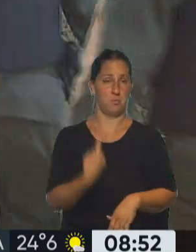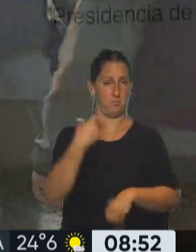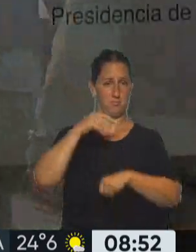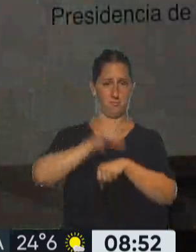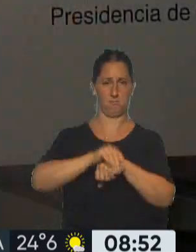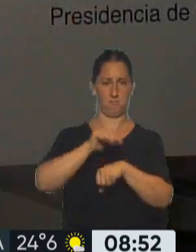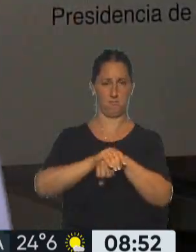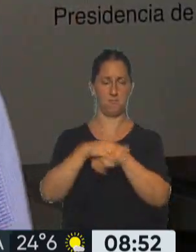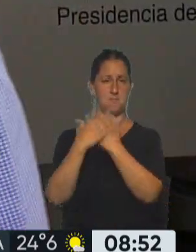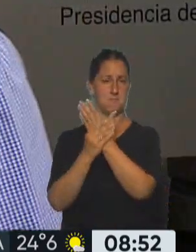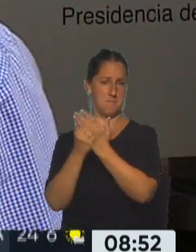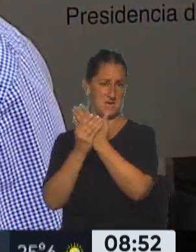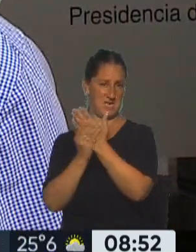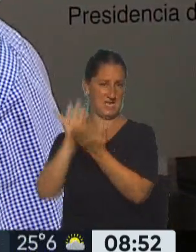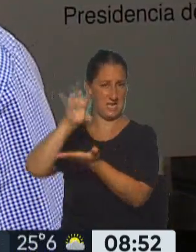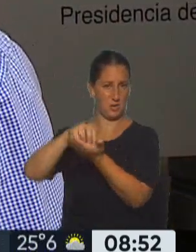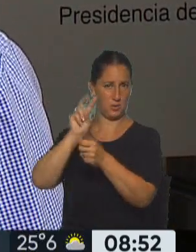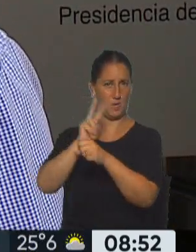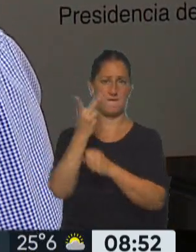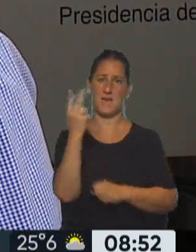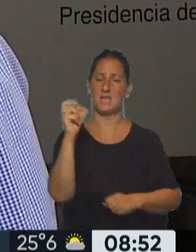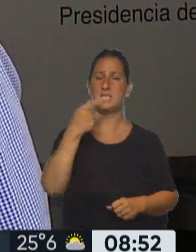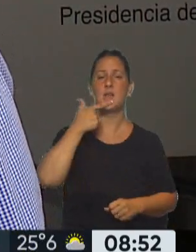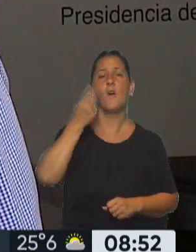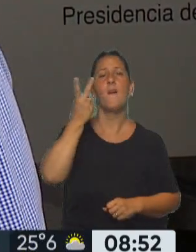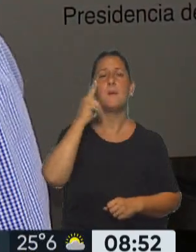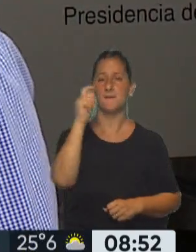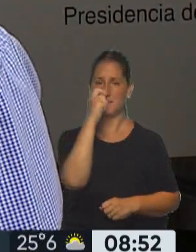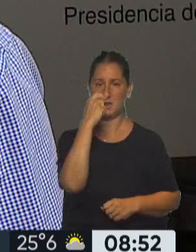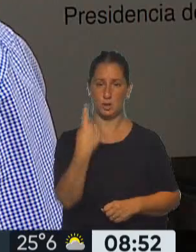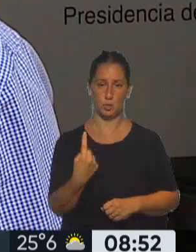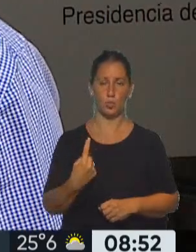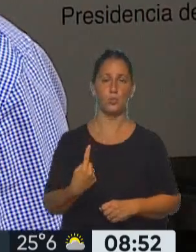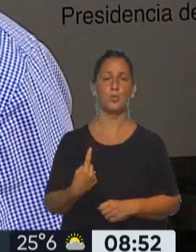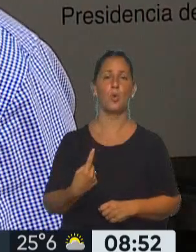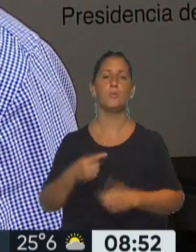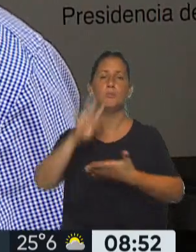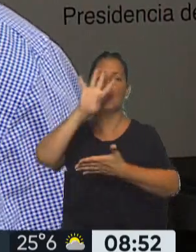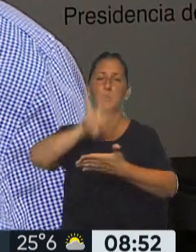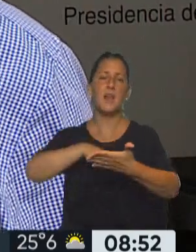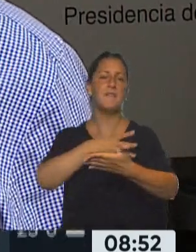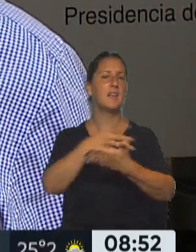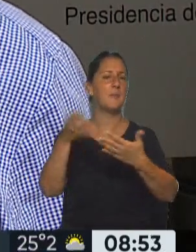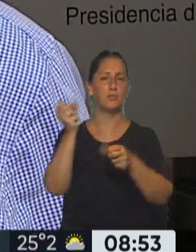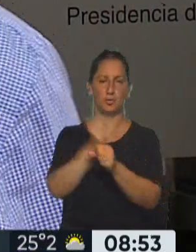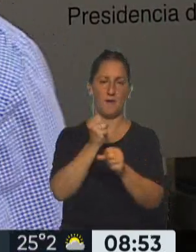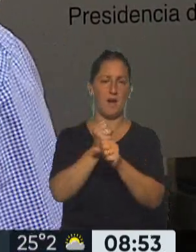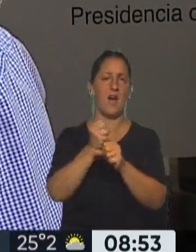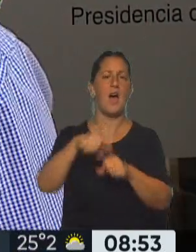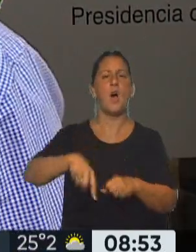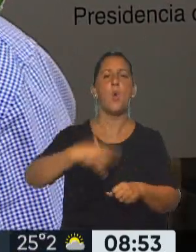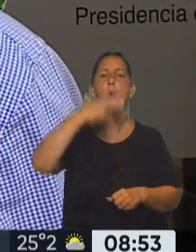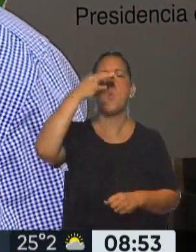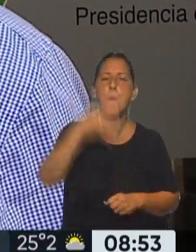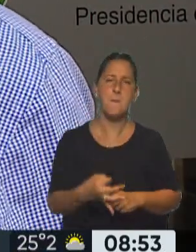del Ministerio, allá por el 20 de septiembre del 2021, planificamos toda una tarea que la estamos cumpliendo a